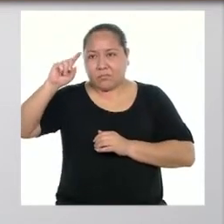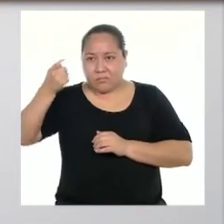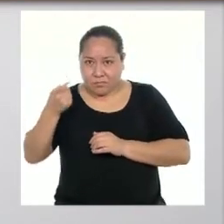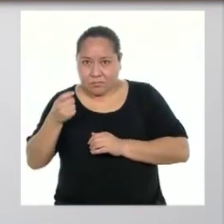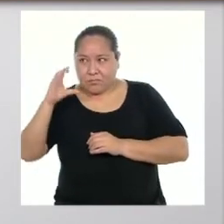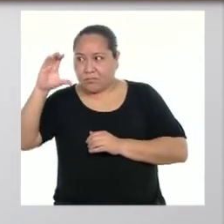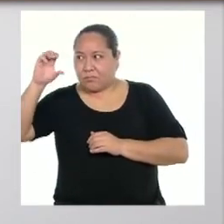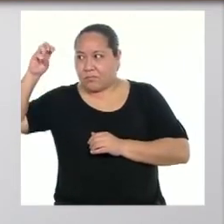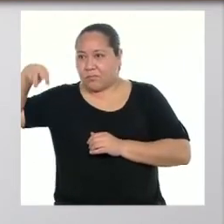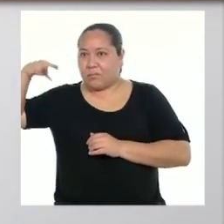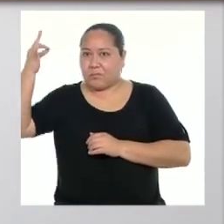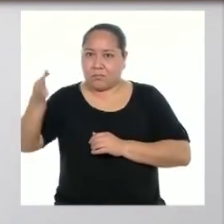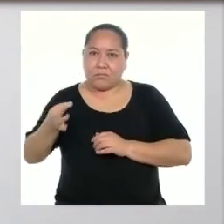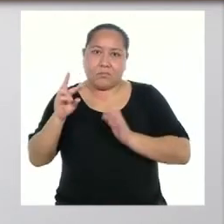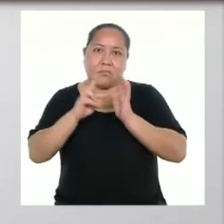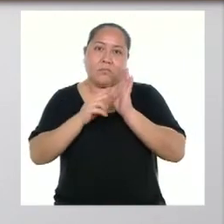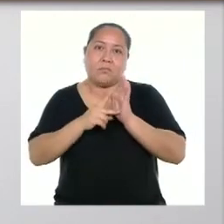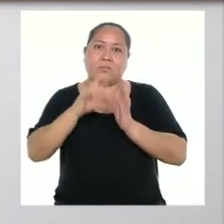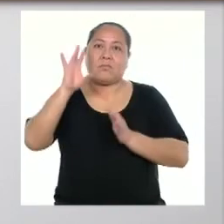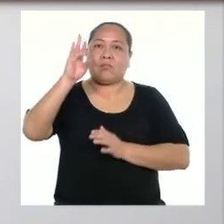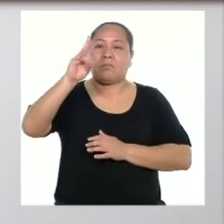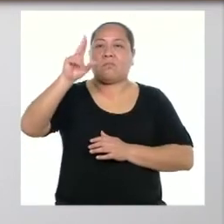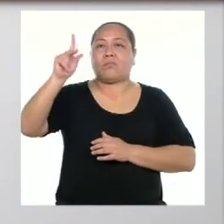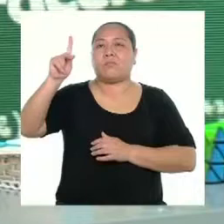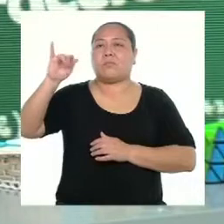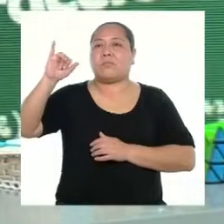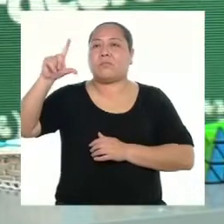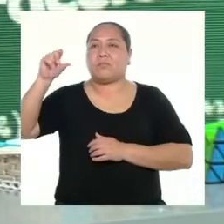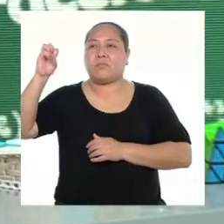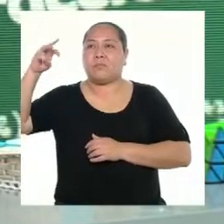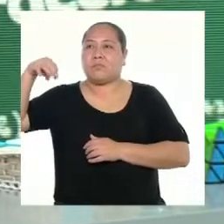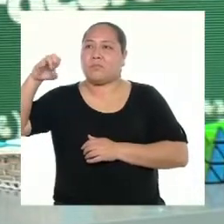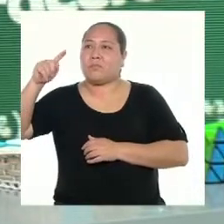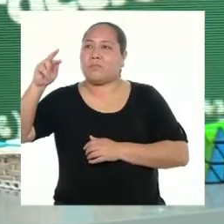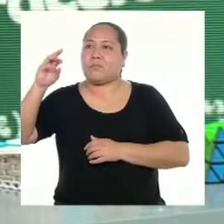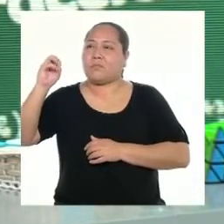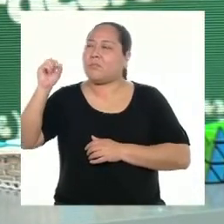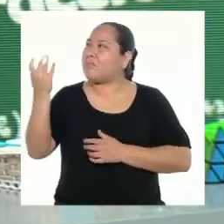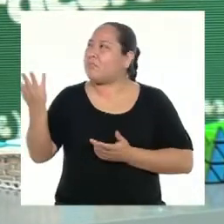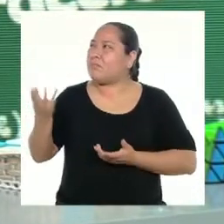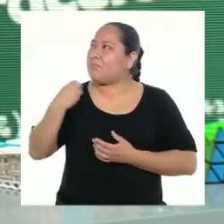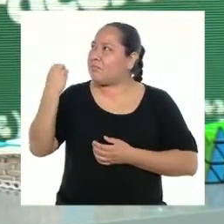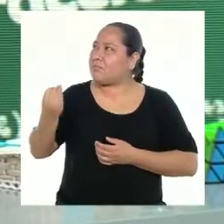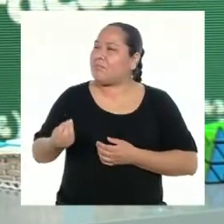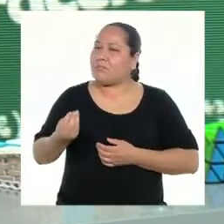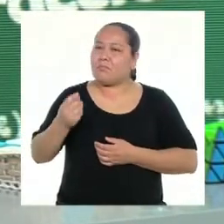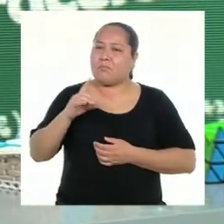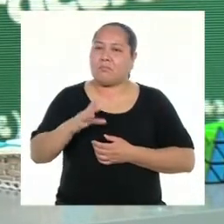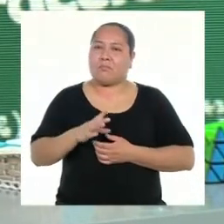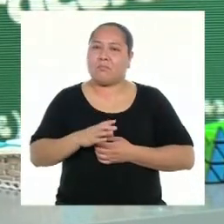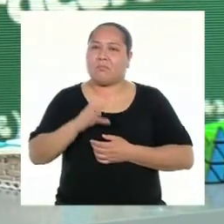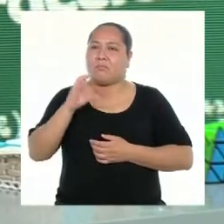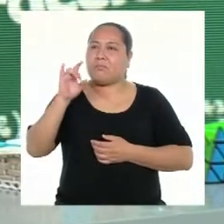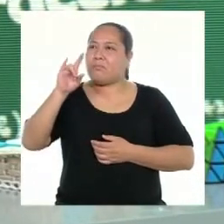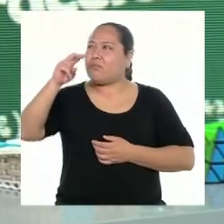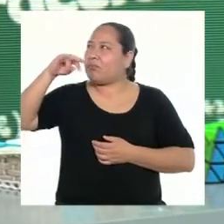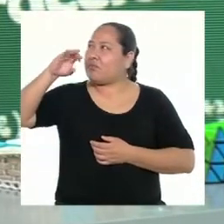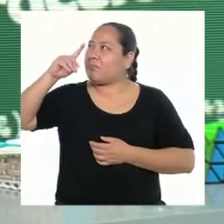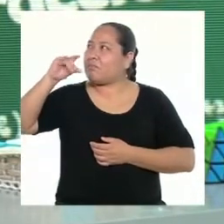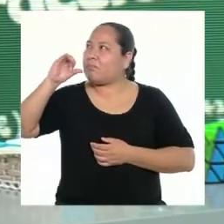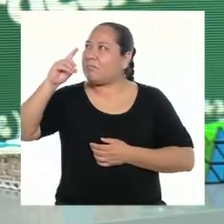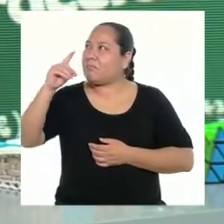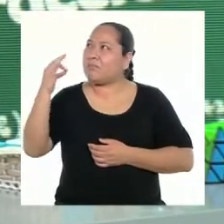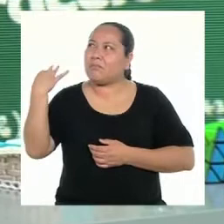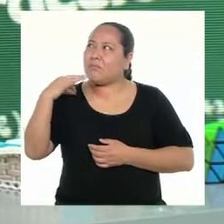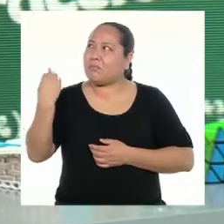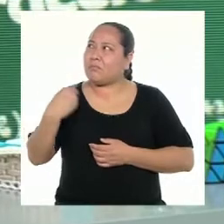la realidad, es decir, 7 kilómetros. ¿Y por qué la escala se expresa sin unidades si la medida siempre la tendremos